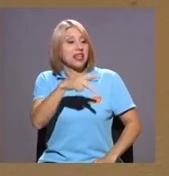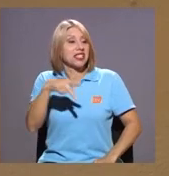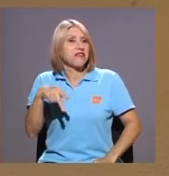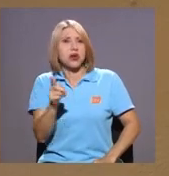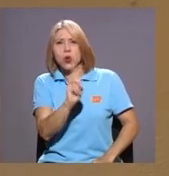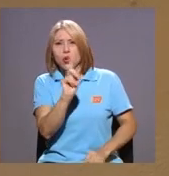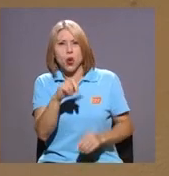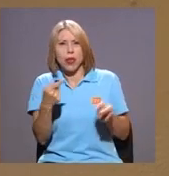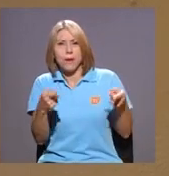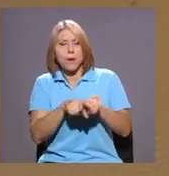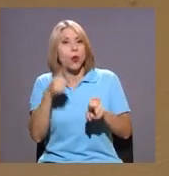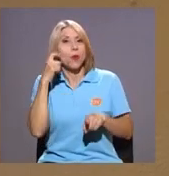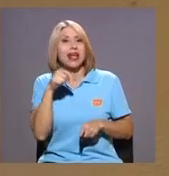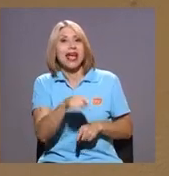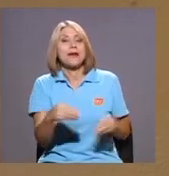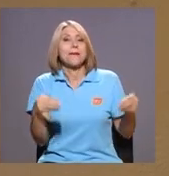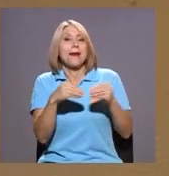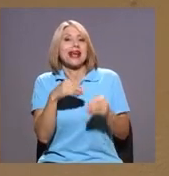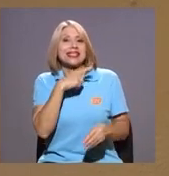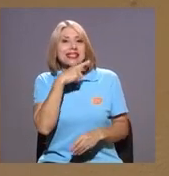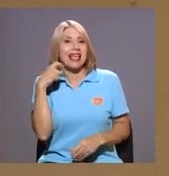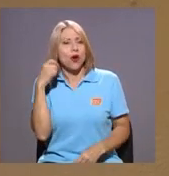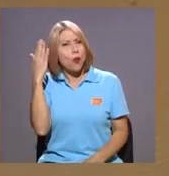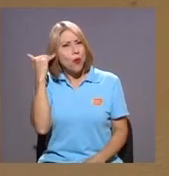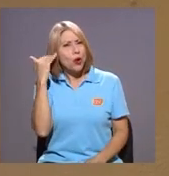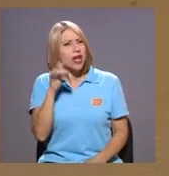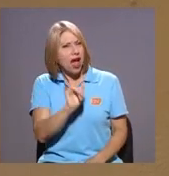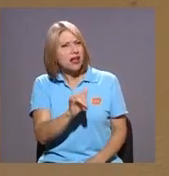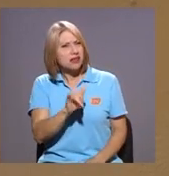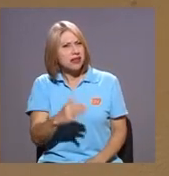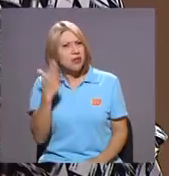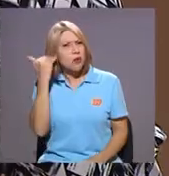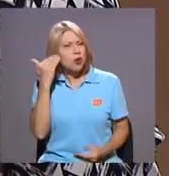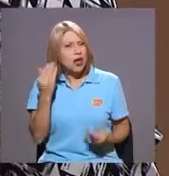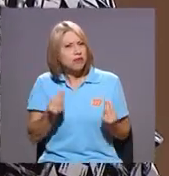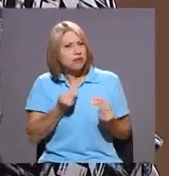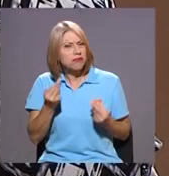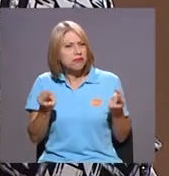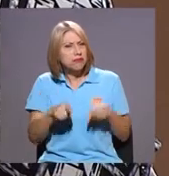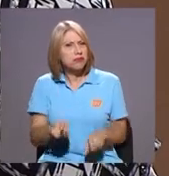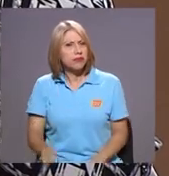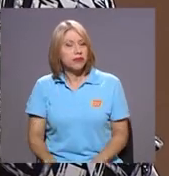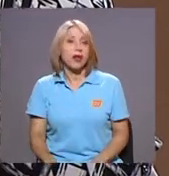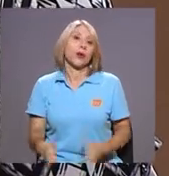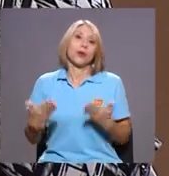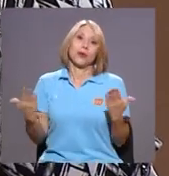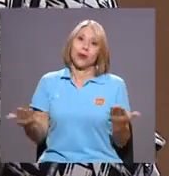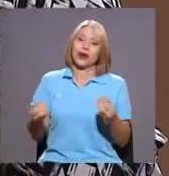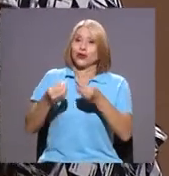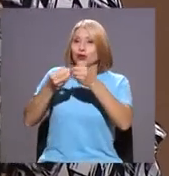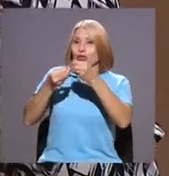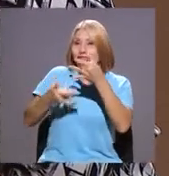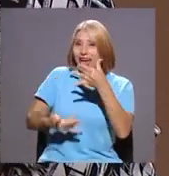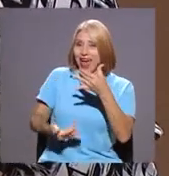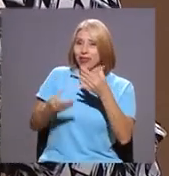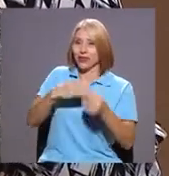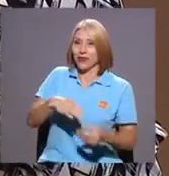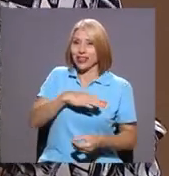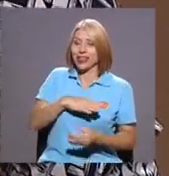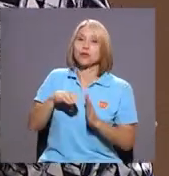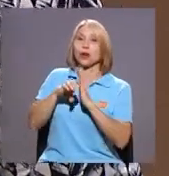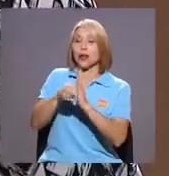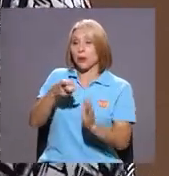qué eso es así? ¿Por qué la intuición no funciona? Bueno, es que bueno, son tantos los factores. En el caso de las